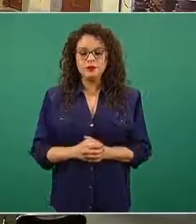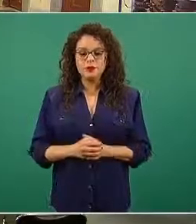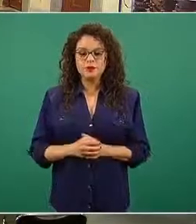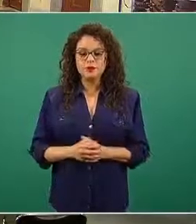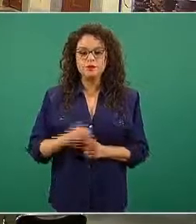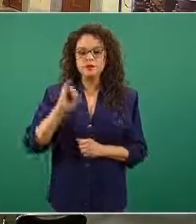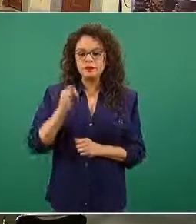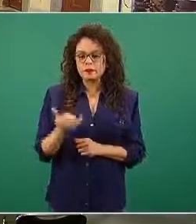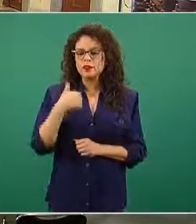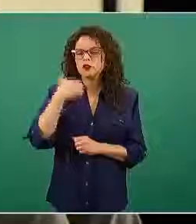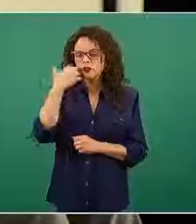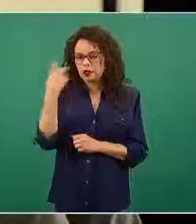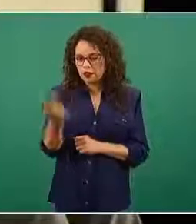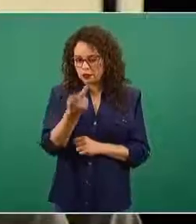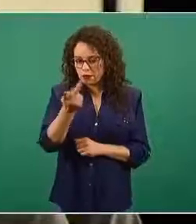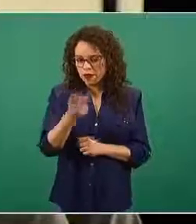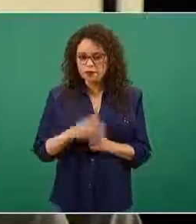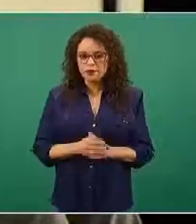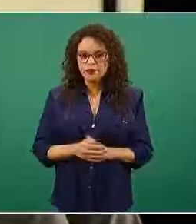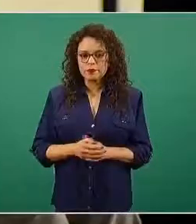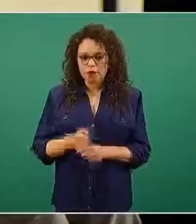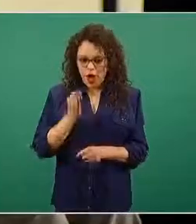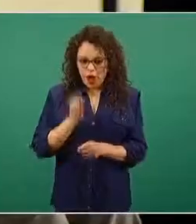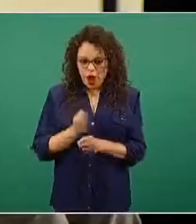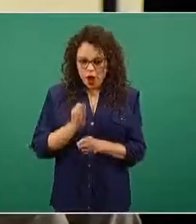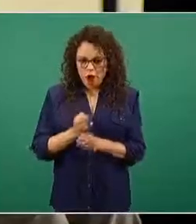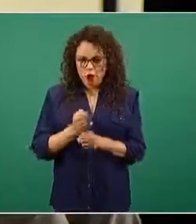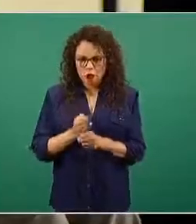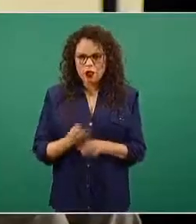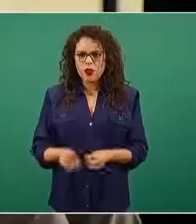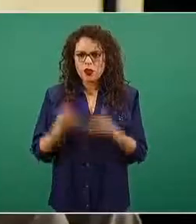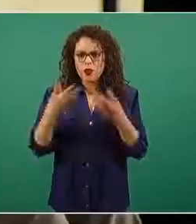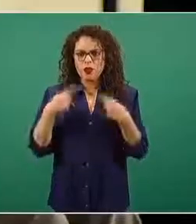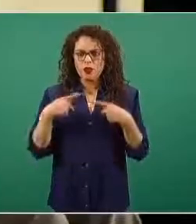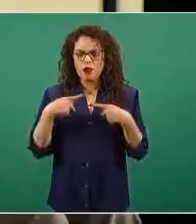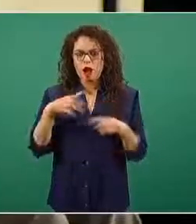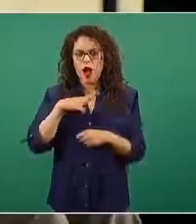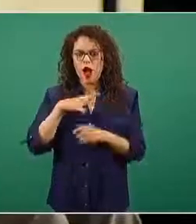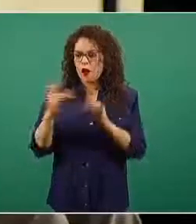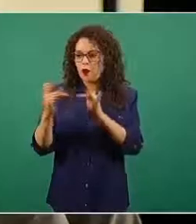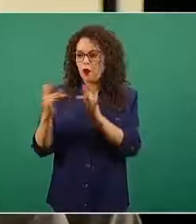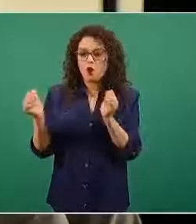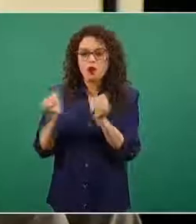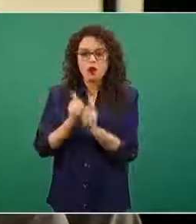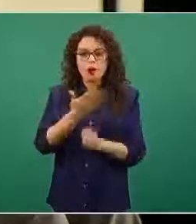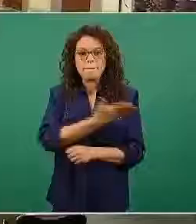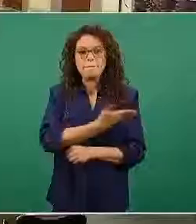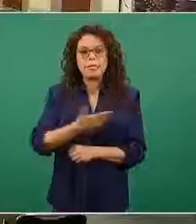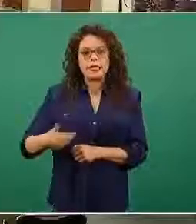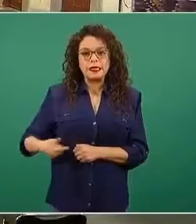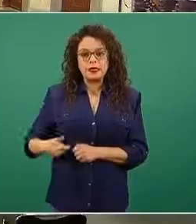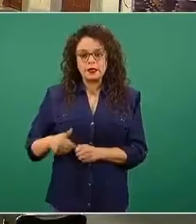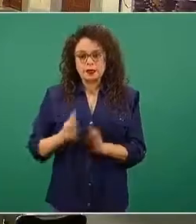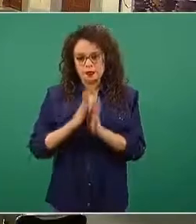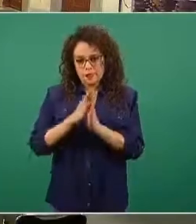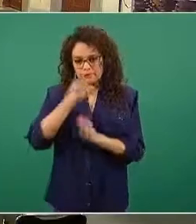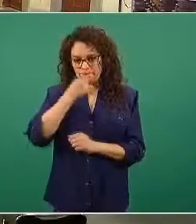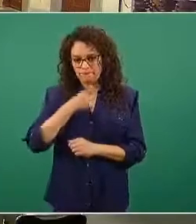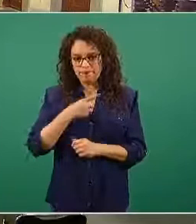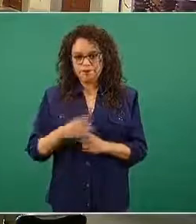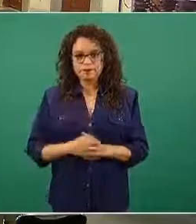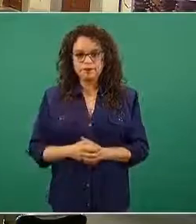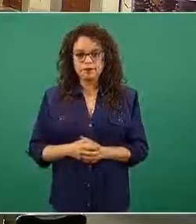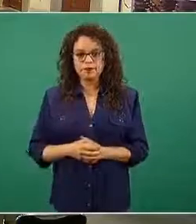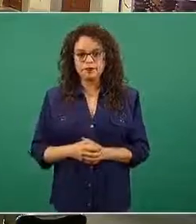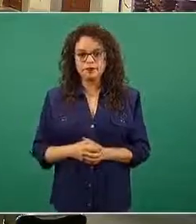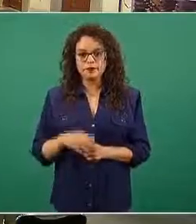quiero preguntar también, hasta ahora, ¿cuántos contactos hay del presidente, por favor? Le pido